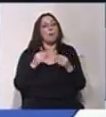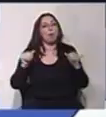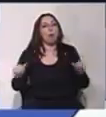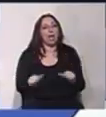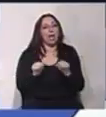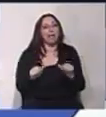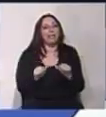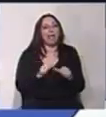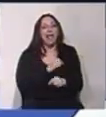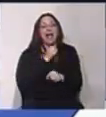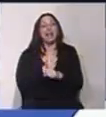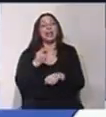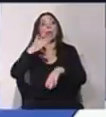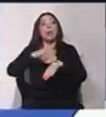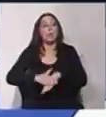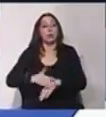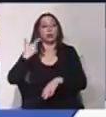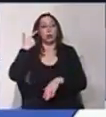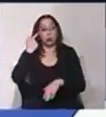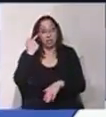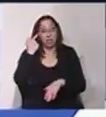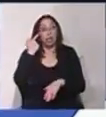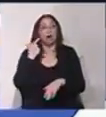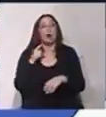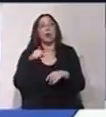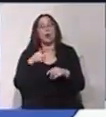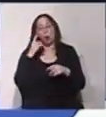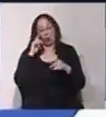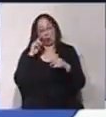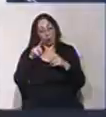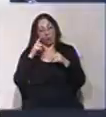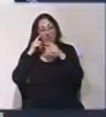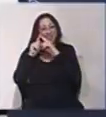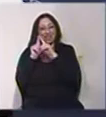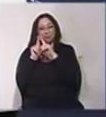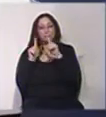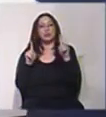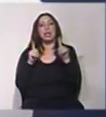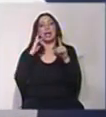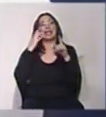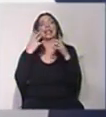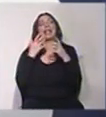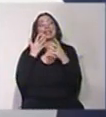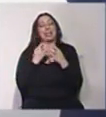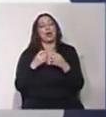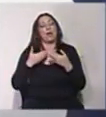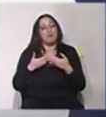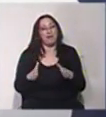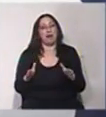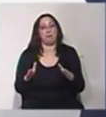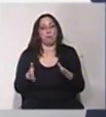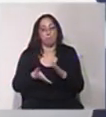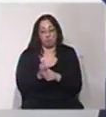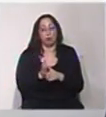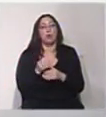acto consumado, ¿no? Entonces, cuando uno lo percibe en un continuum, lo toma en serio desde el vamos, ¿no? O sea, por eso es muy triste